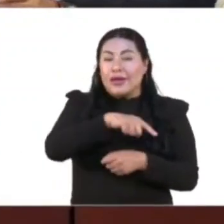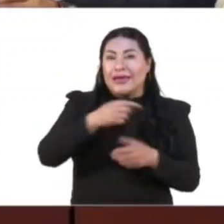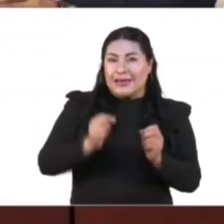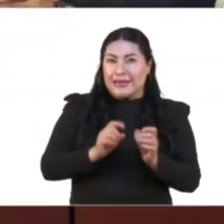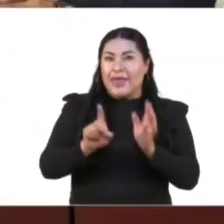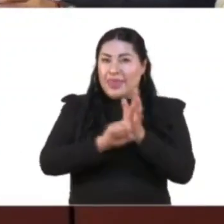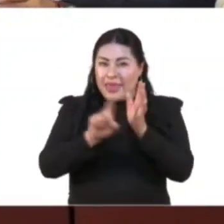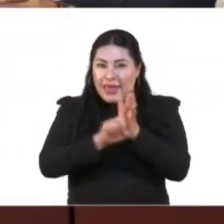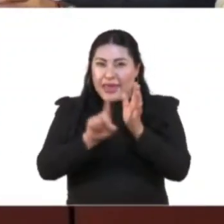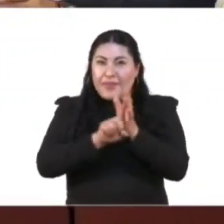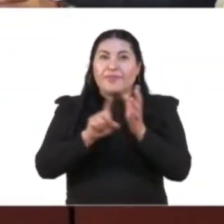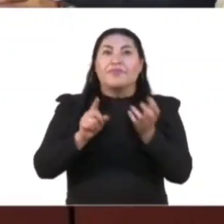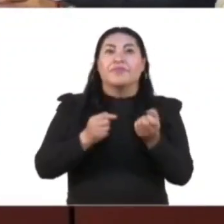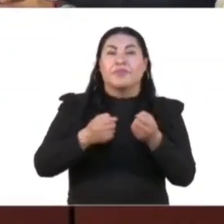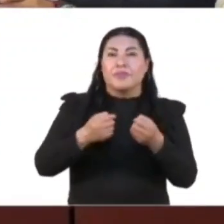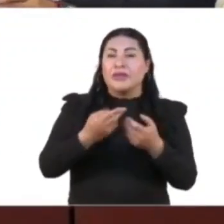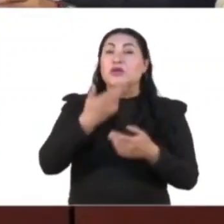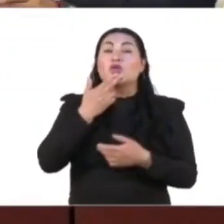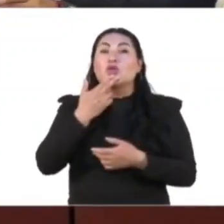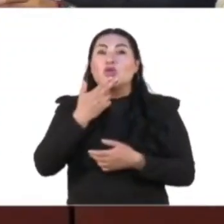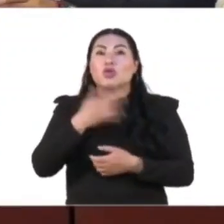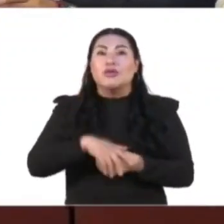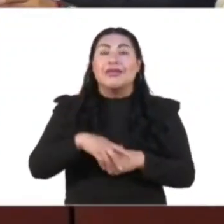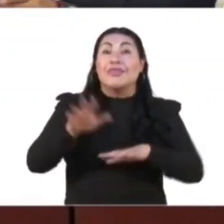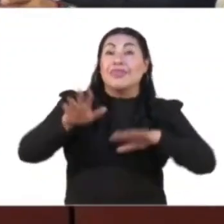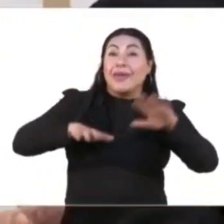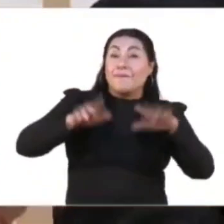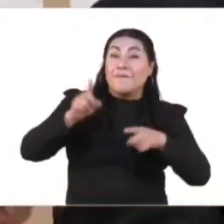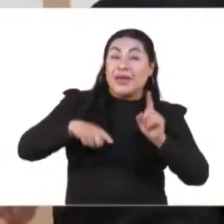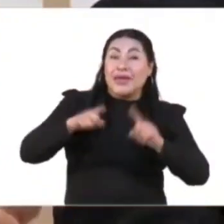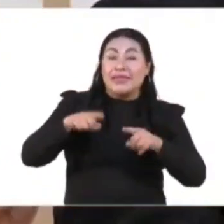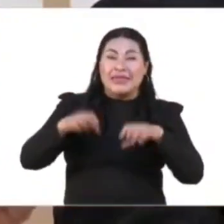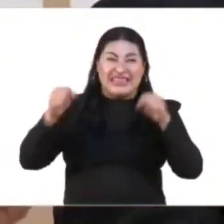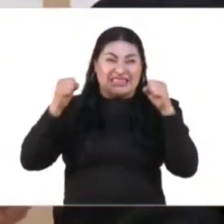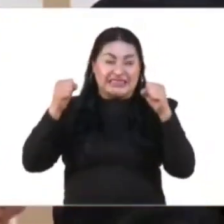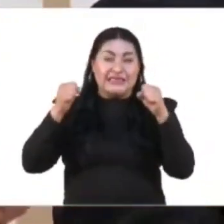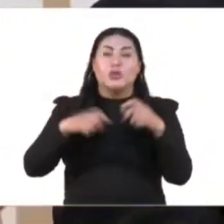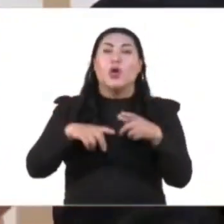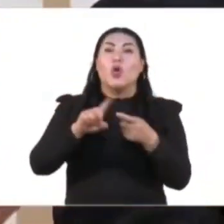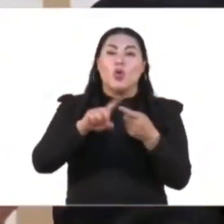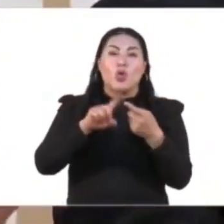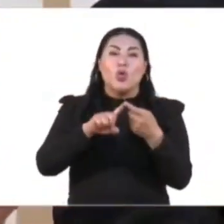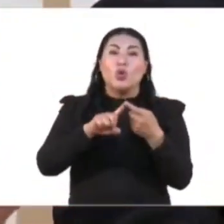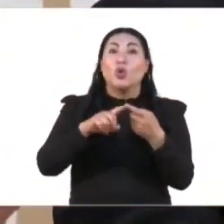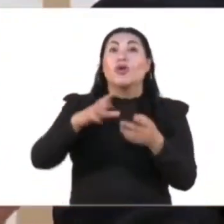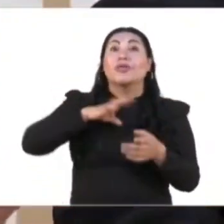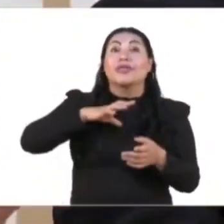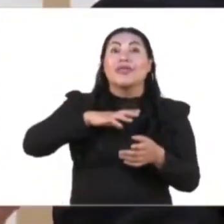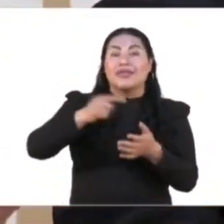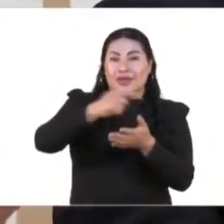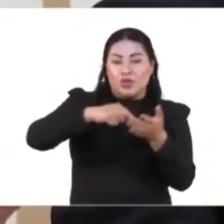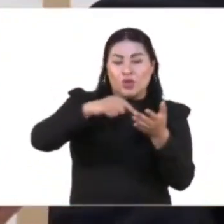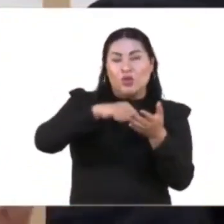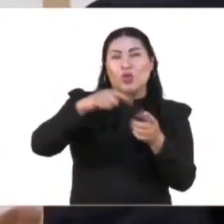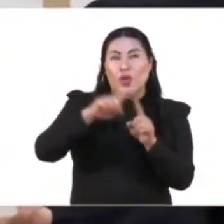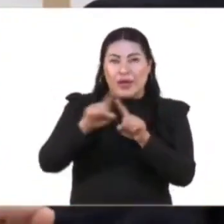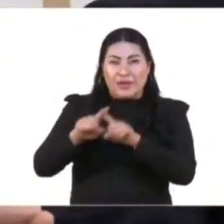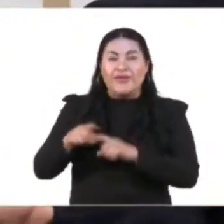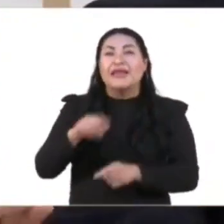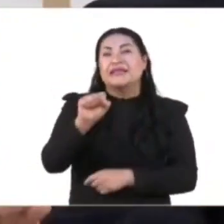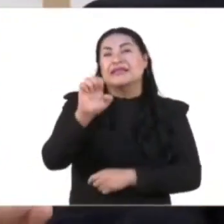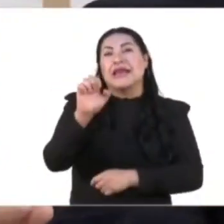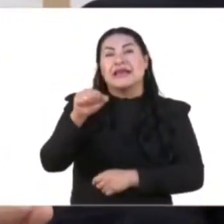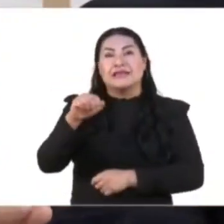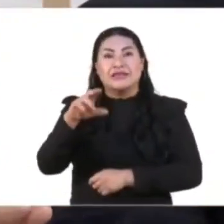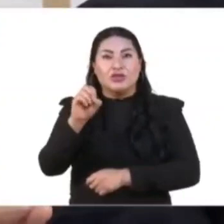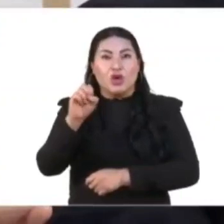la ocurrencia del sismo. Entonces, se toman en consideraciones varias cosas. Número 1, el número de sensores que detectan el incidente.